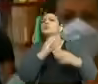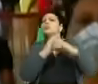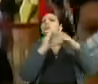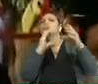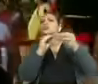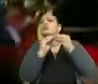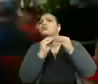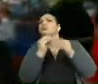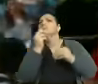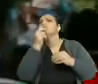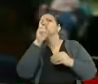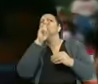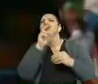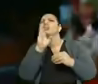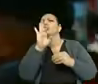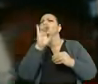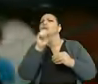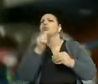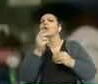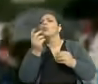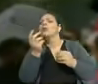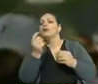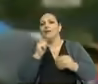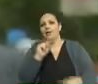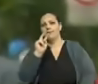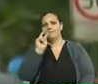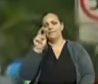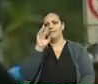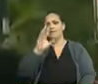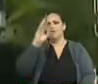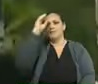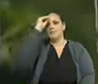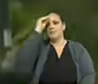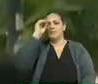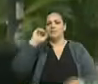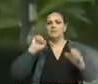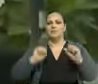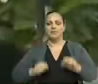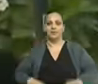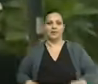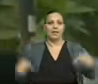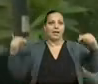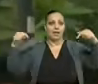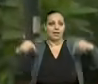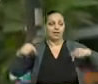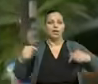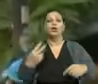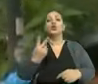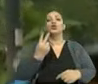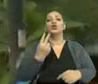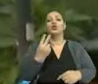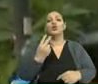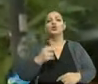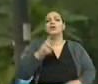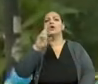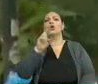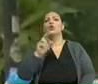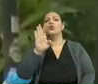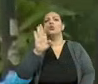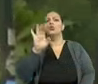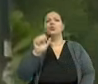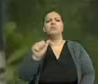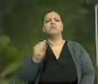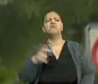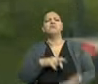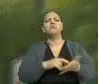este sector y hacia dónde se dirigen. Aproximadamente son 12 rutas que están de la reactivación que pasan por este sector y se